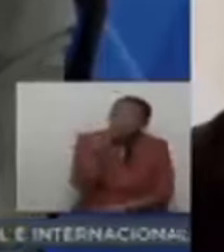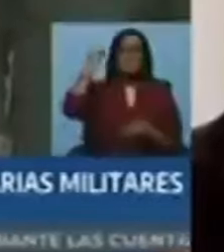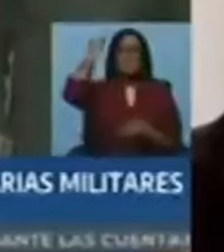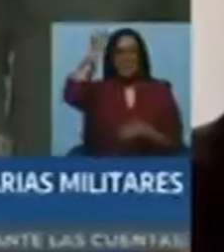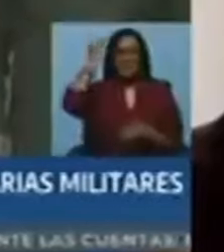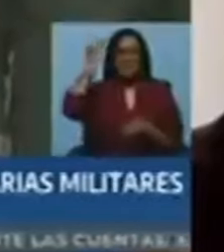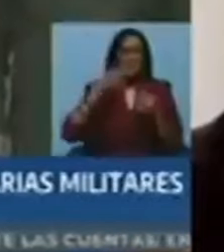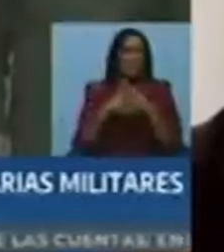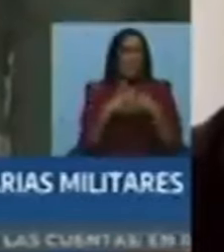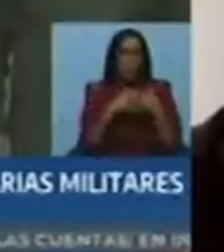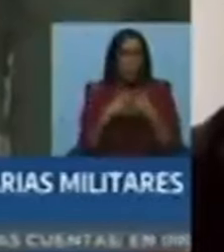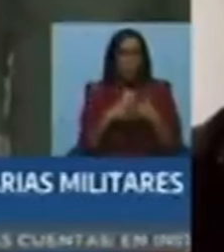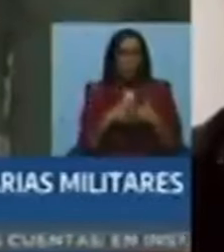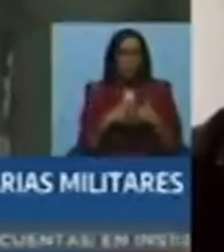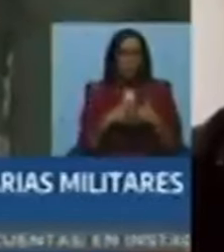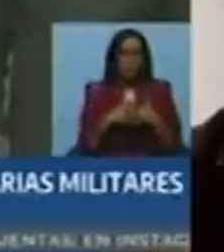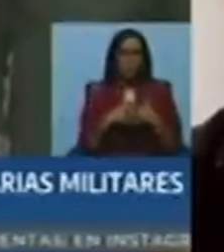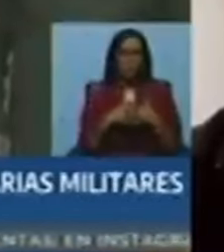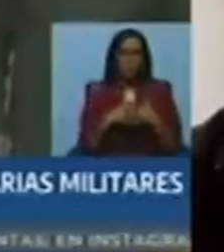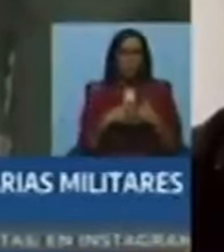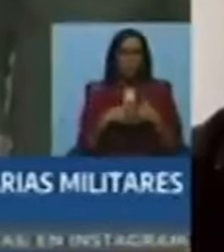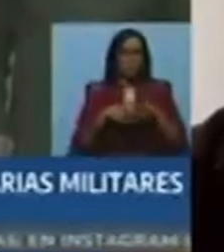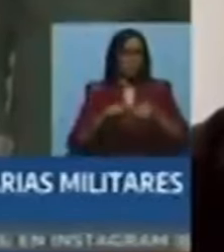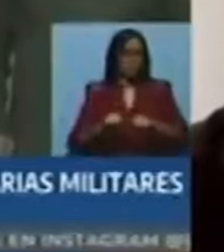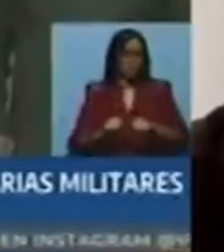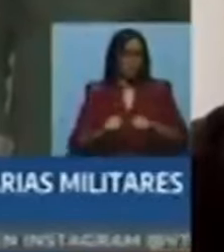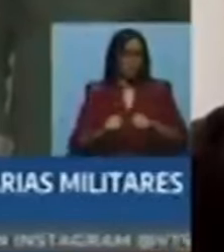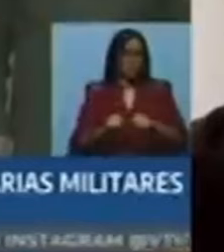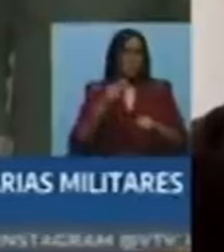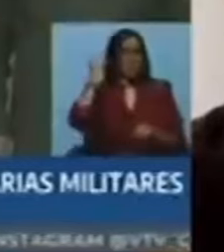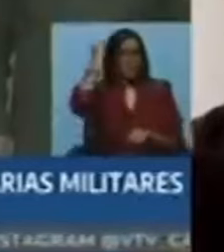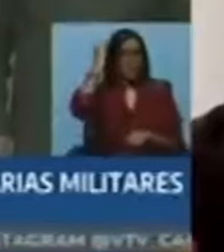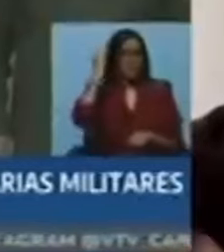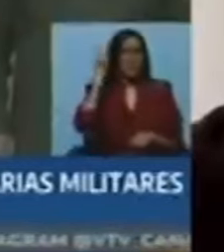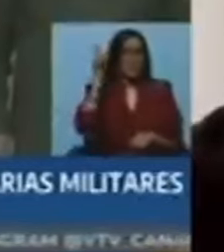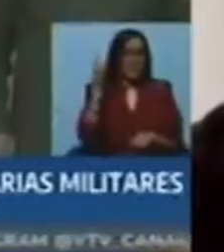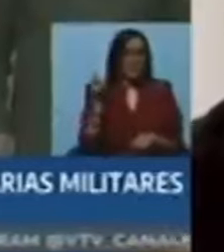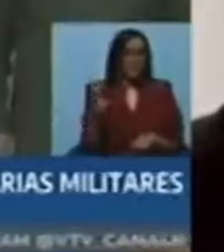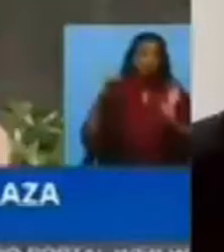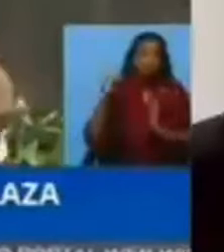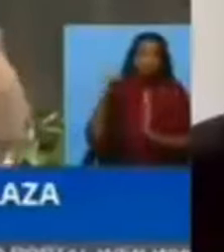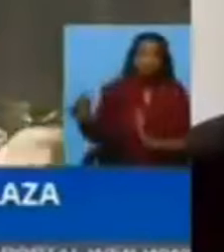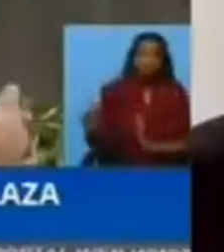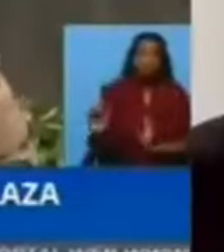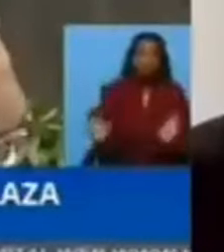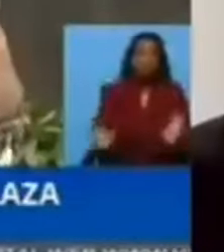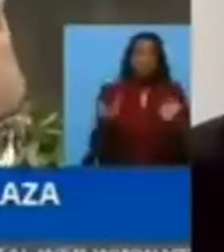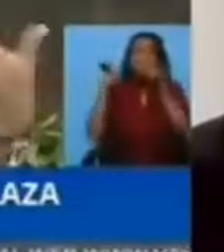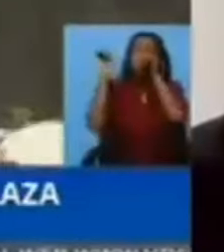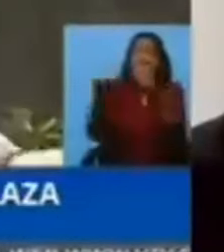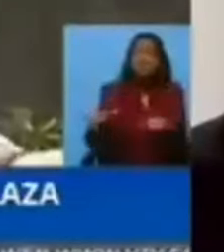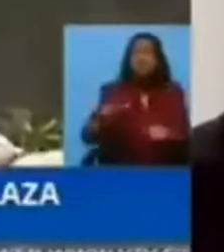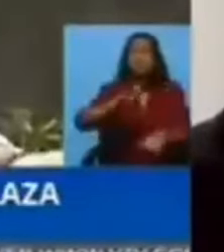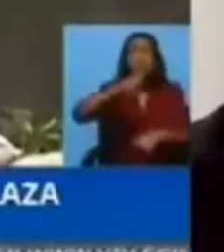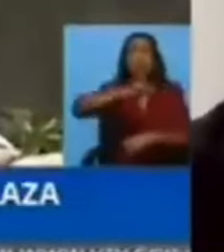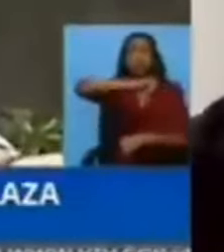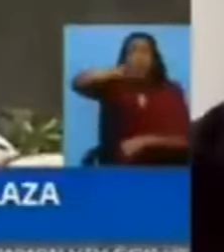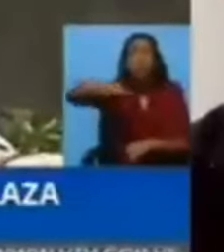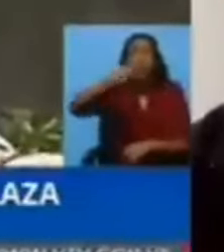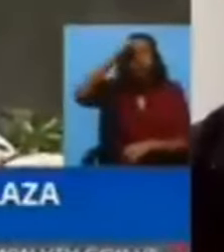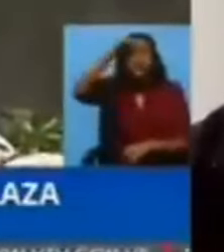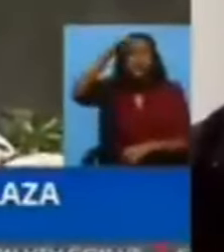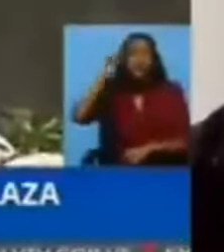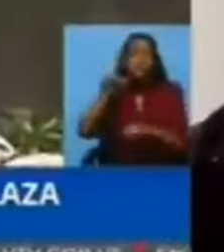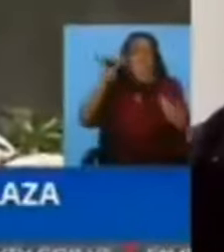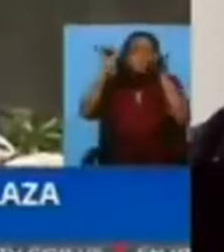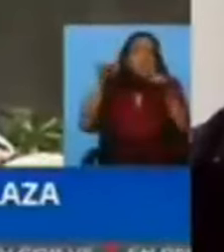comunidad internacional, aunque ese costo sea que un sector de la izquierda lo esté señalando de haber cometido pues un fraude electoral y en este